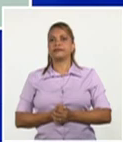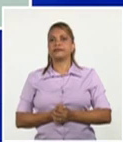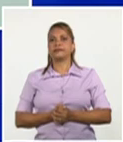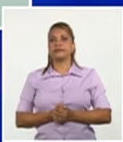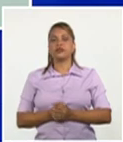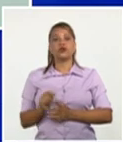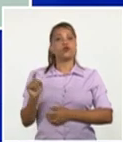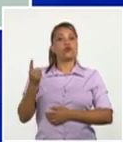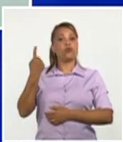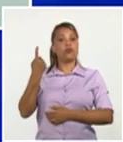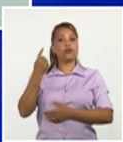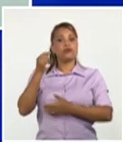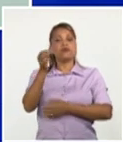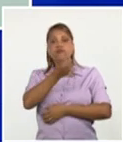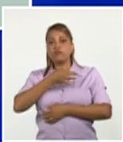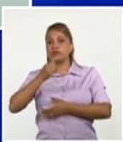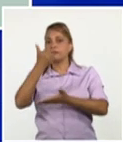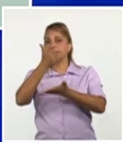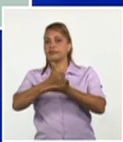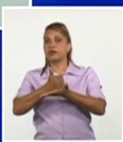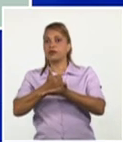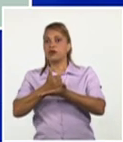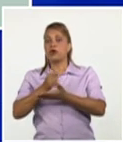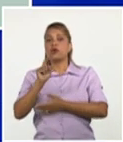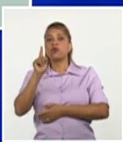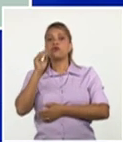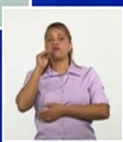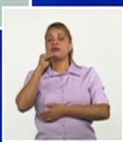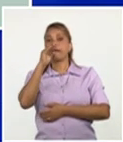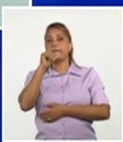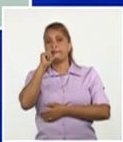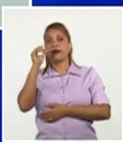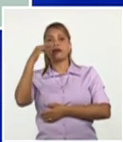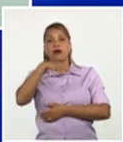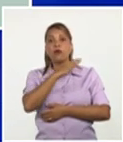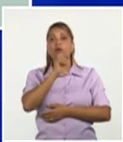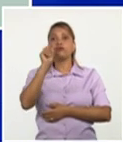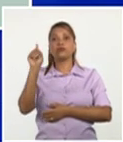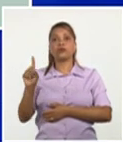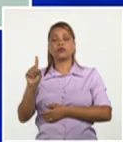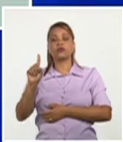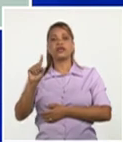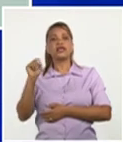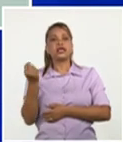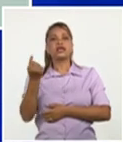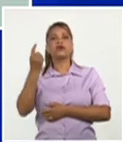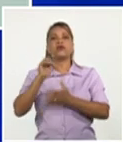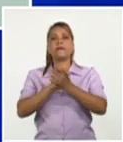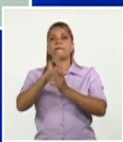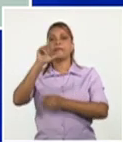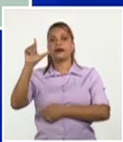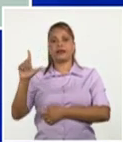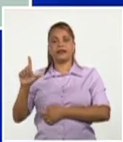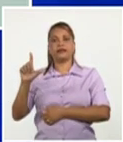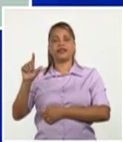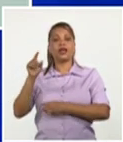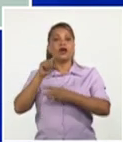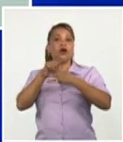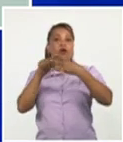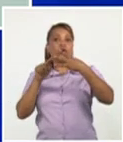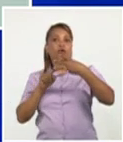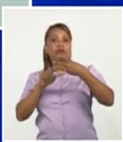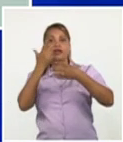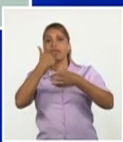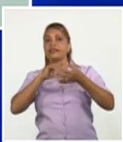1 del municipio de Artemisa, 1 de Bahía Honda y 1 de Mariel. Los 3 de Artemisa, viajeros